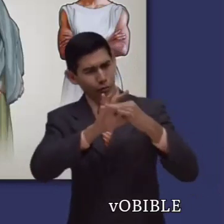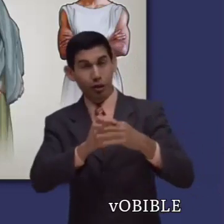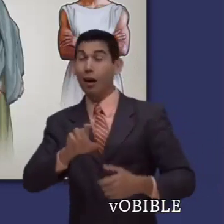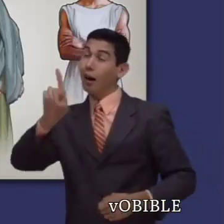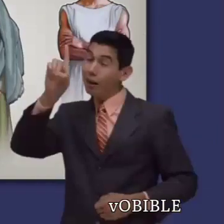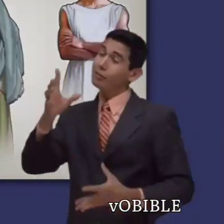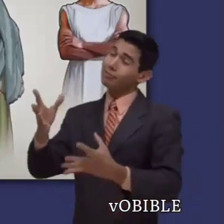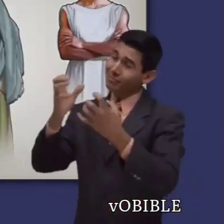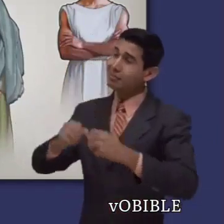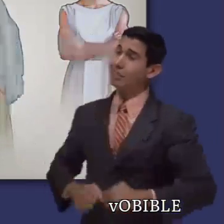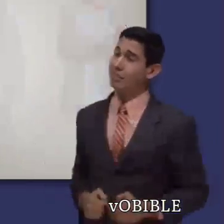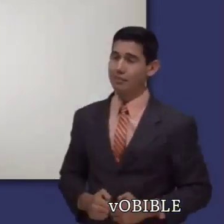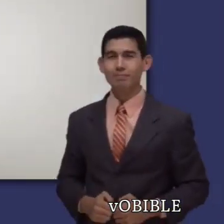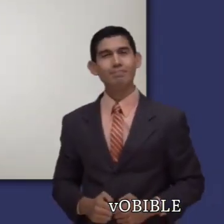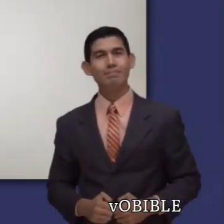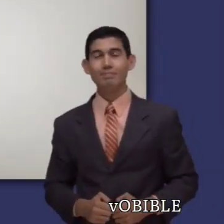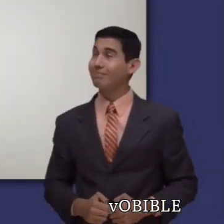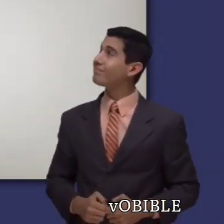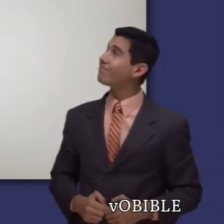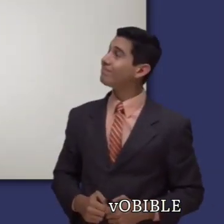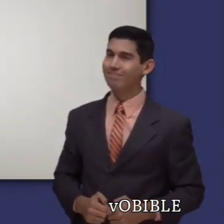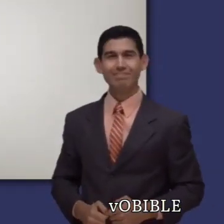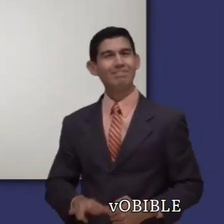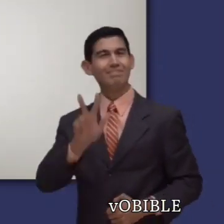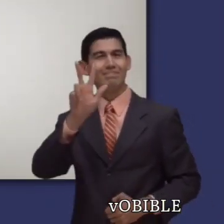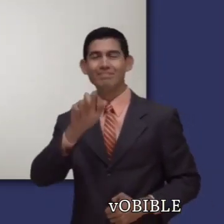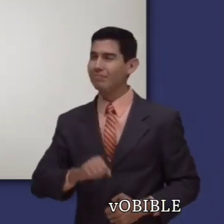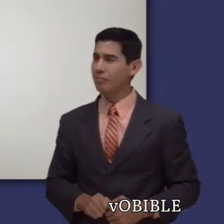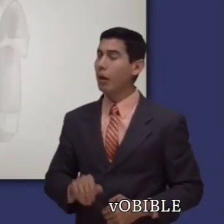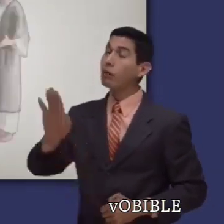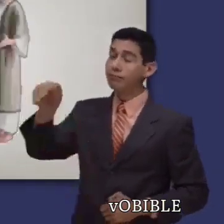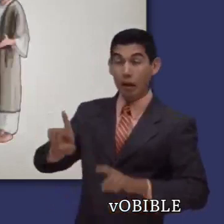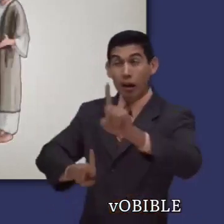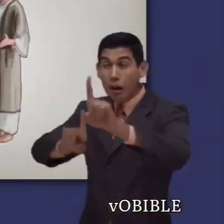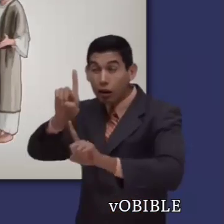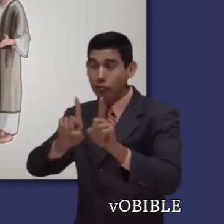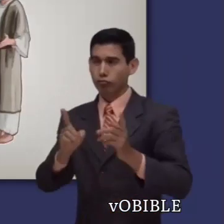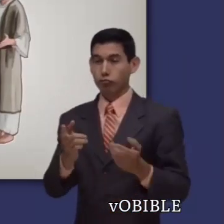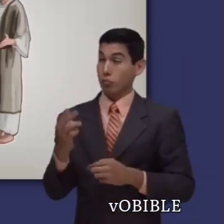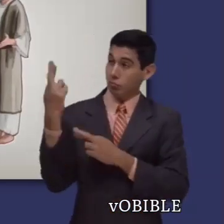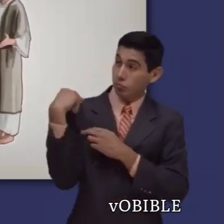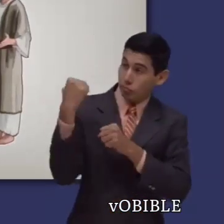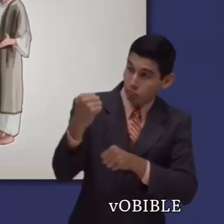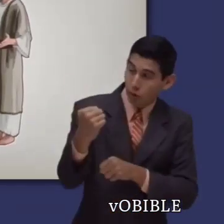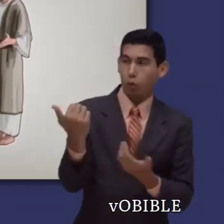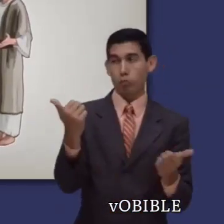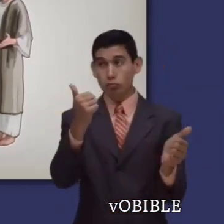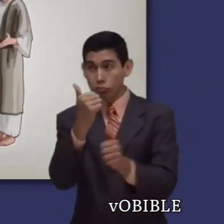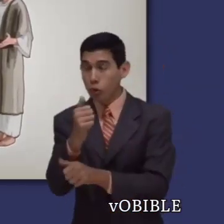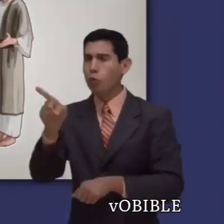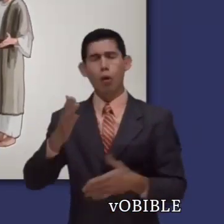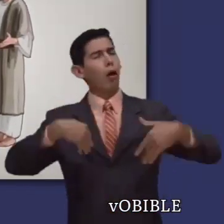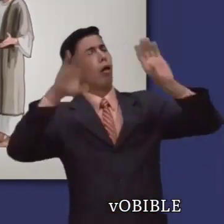conocimiento exacto de la verdad. En el capítulo 3, Pablo menciona los requisitos espirituales que deben cumplir